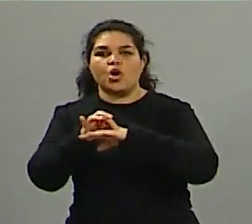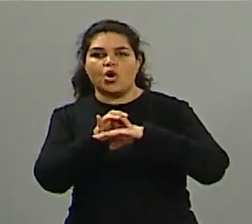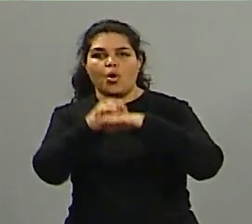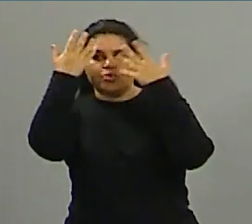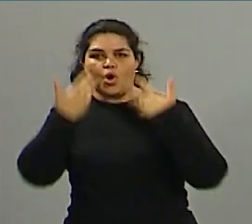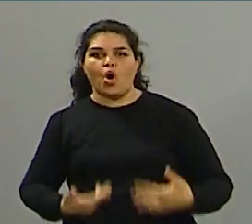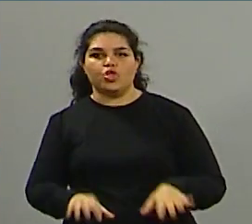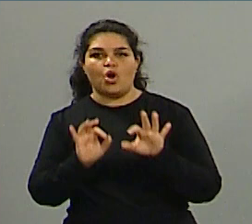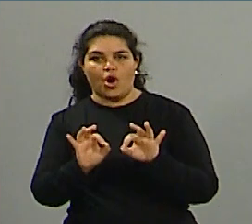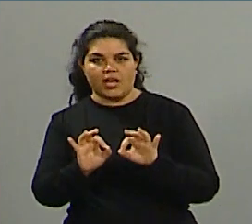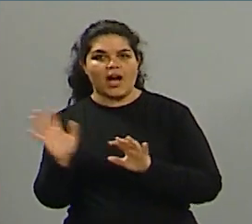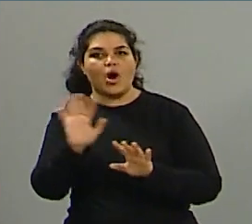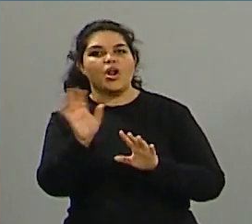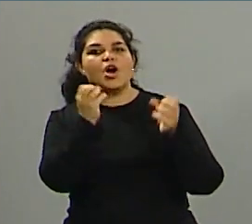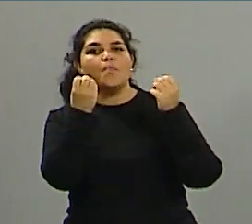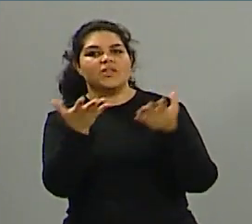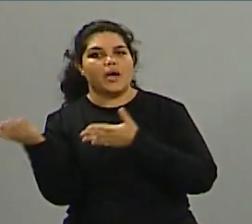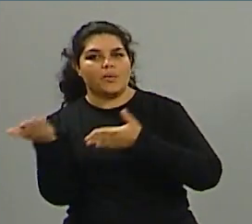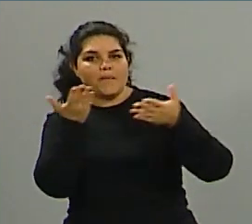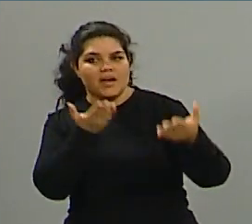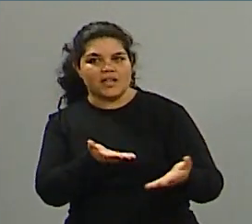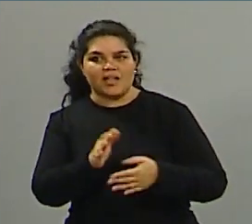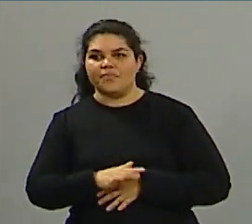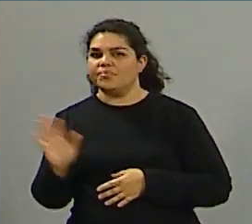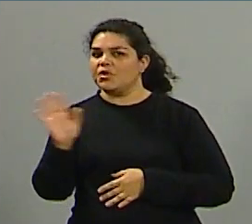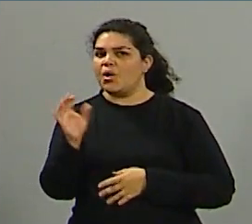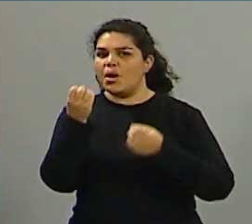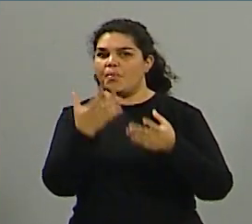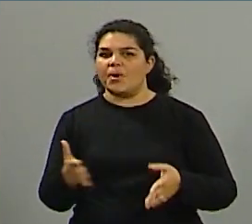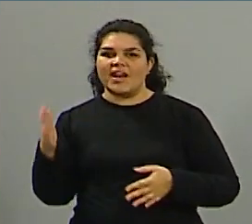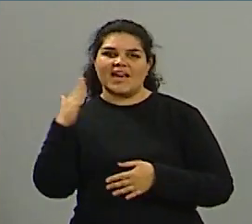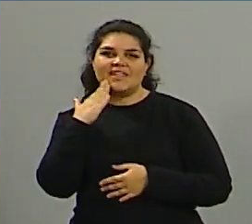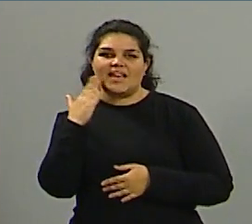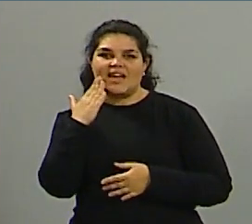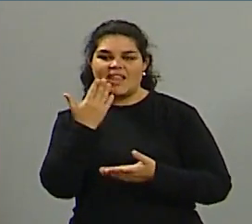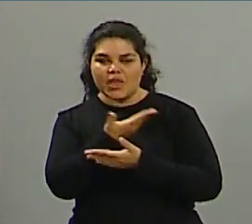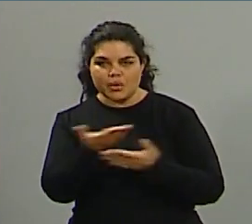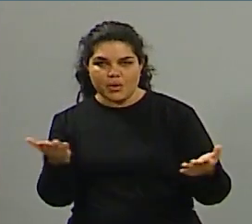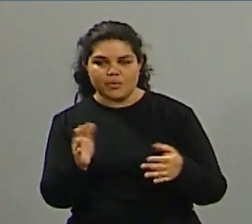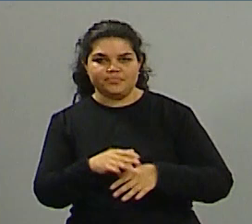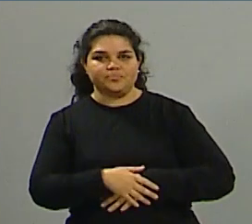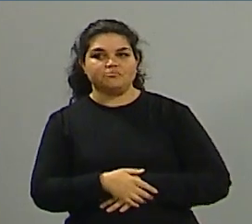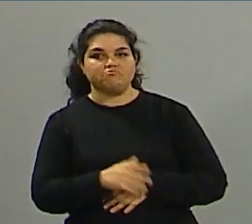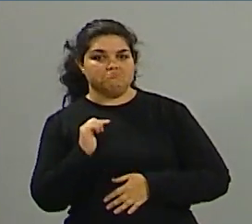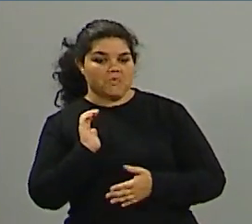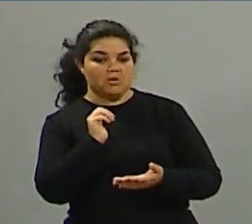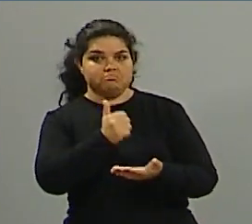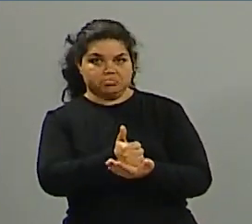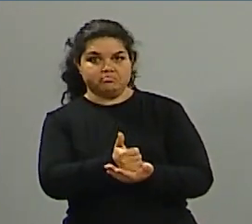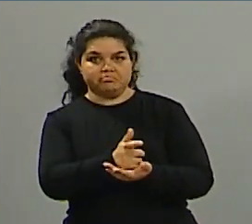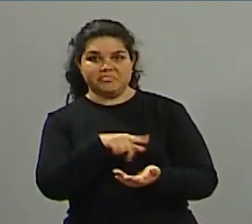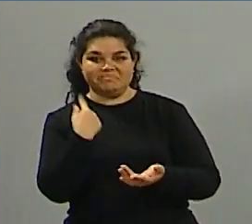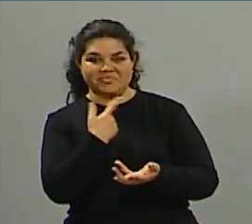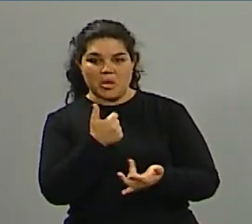Bienvenida. Hola, bienvenidos, ¿cómo están? Buenas tardes para todos. Bueno, aquí estamos para hablar con vos, que